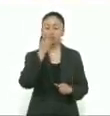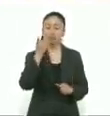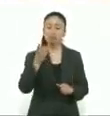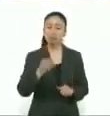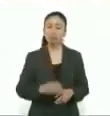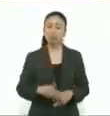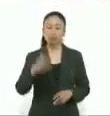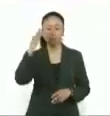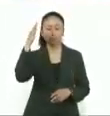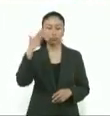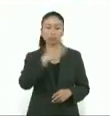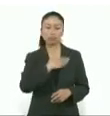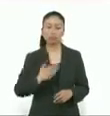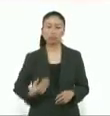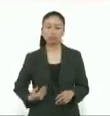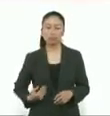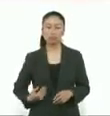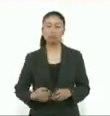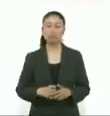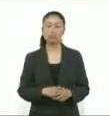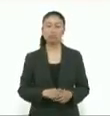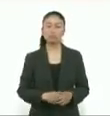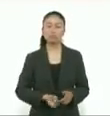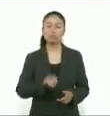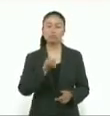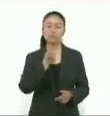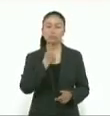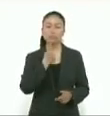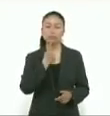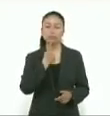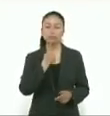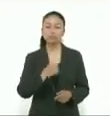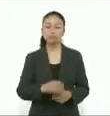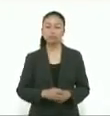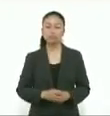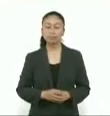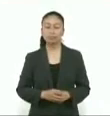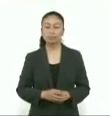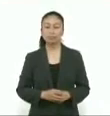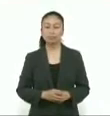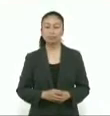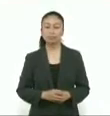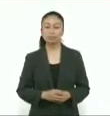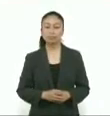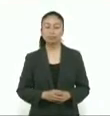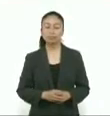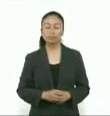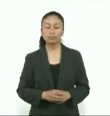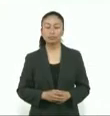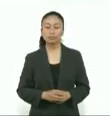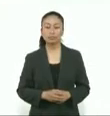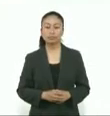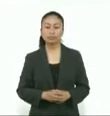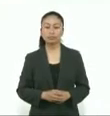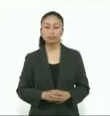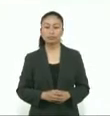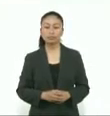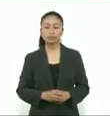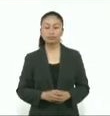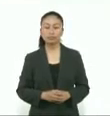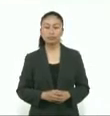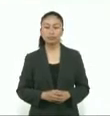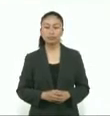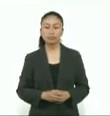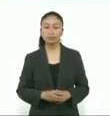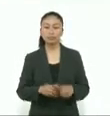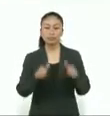Señor presidente Andrés Manuel López Obrador, que se escuche bien y